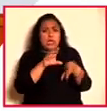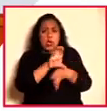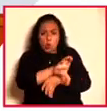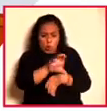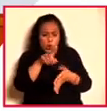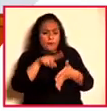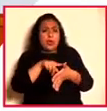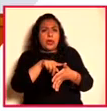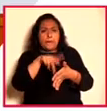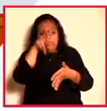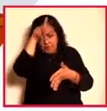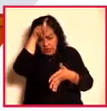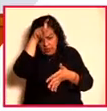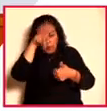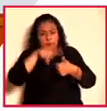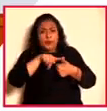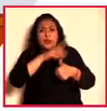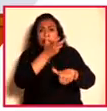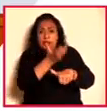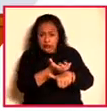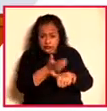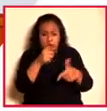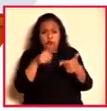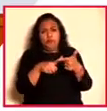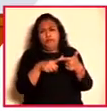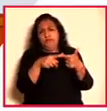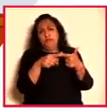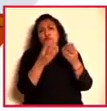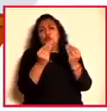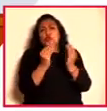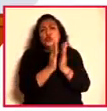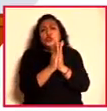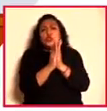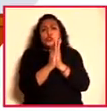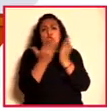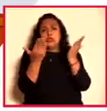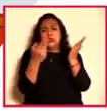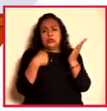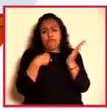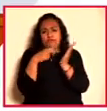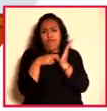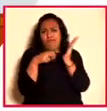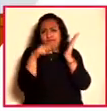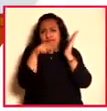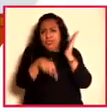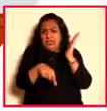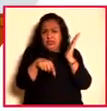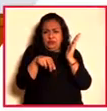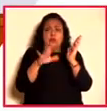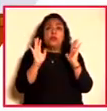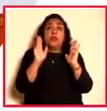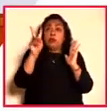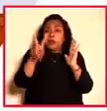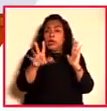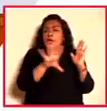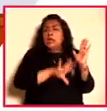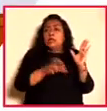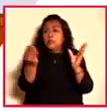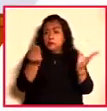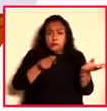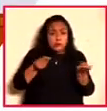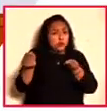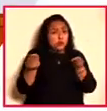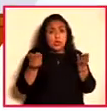Perú, Estados Unidos y muchos libros autoeditados. Y nos encanta recibirlos porque no tienen